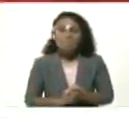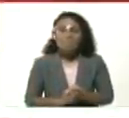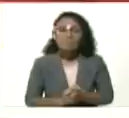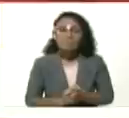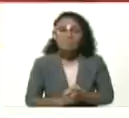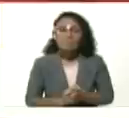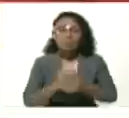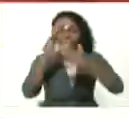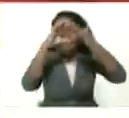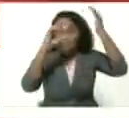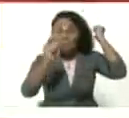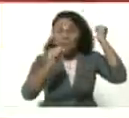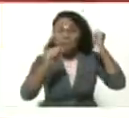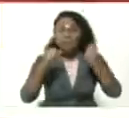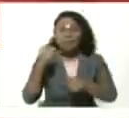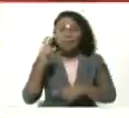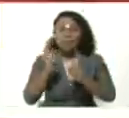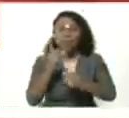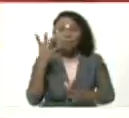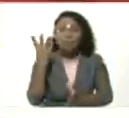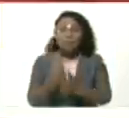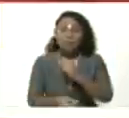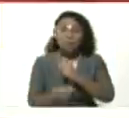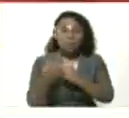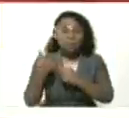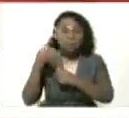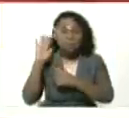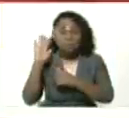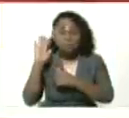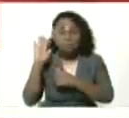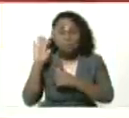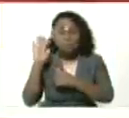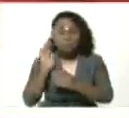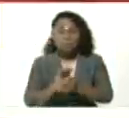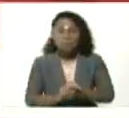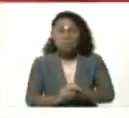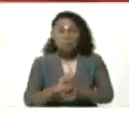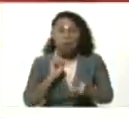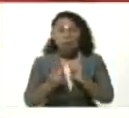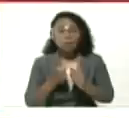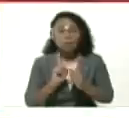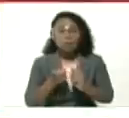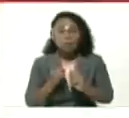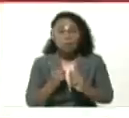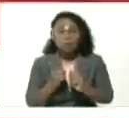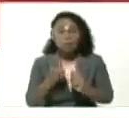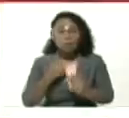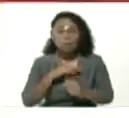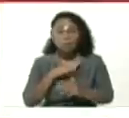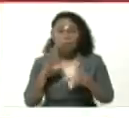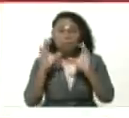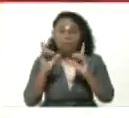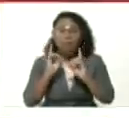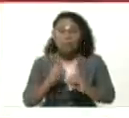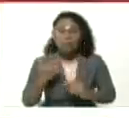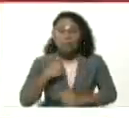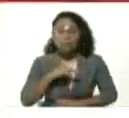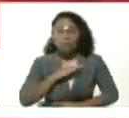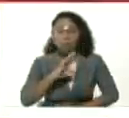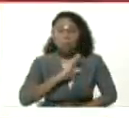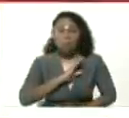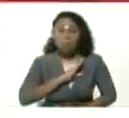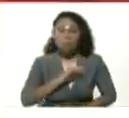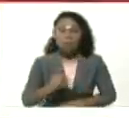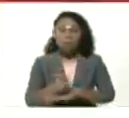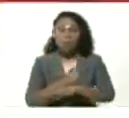las embajadas que se han ido, los embajadores que se han ido, algunos hemos tomado la decisión, nosotros,